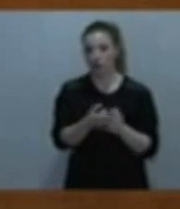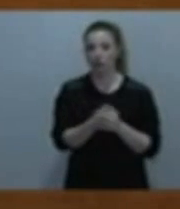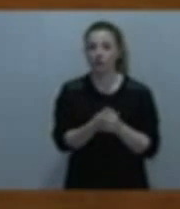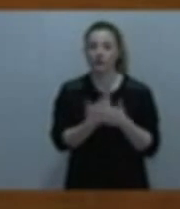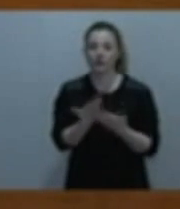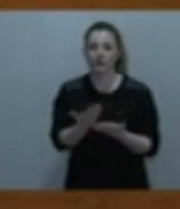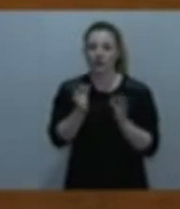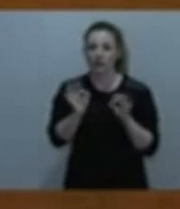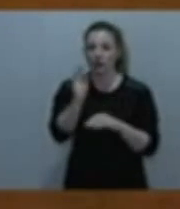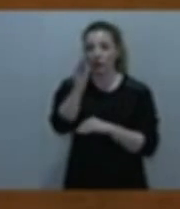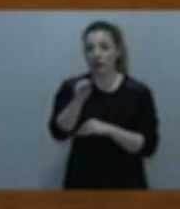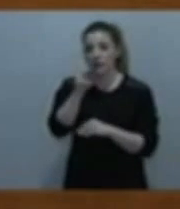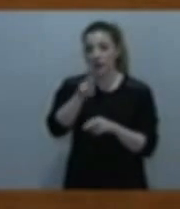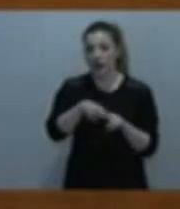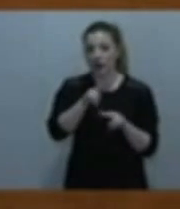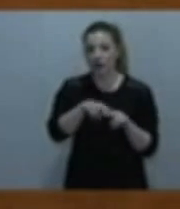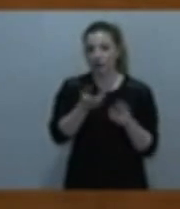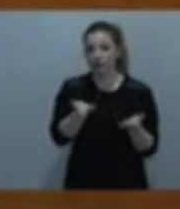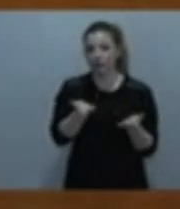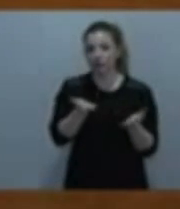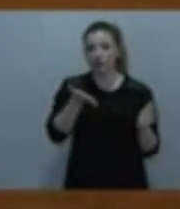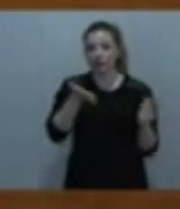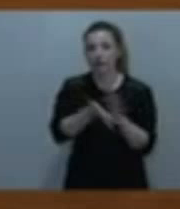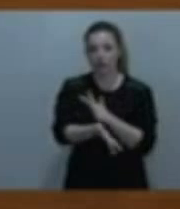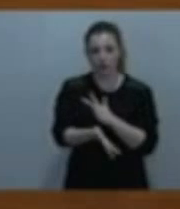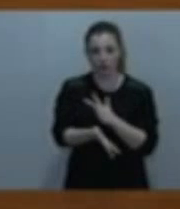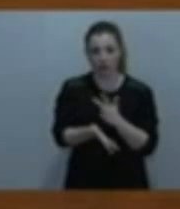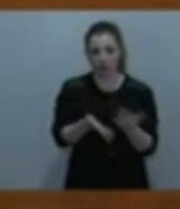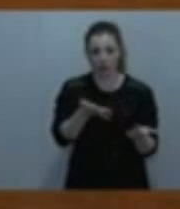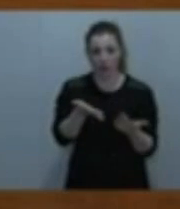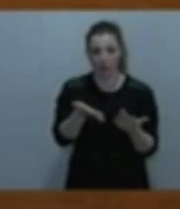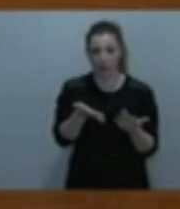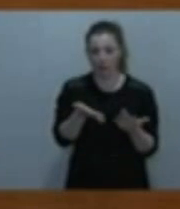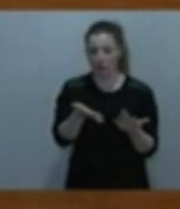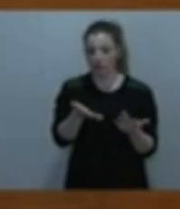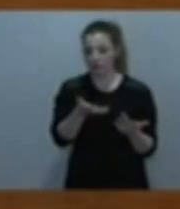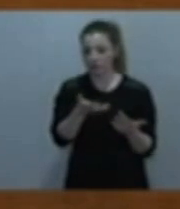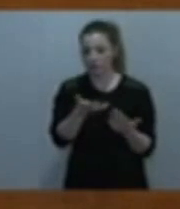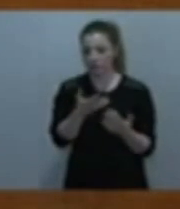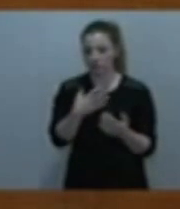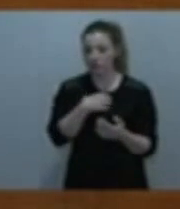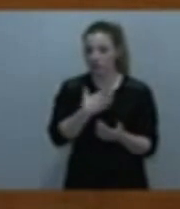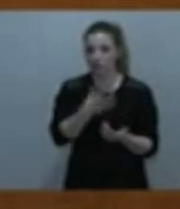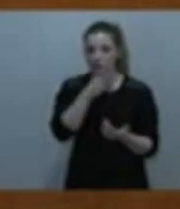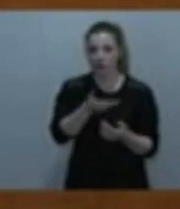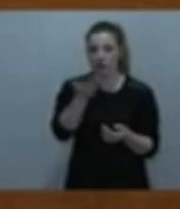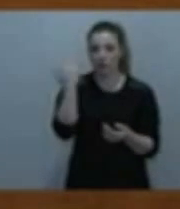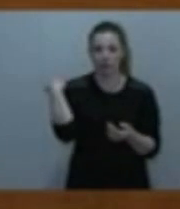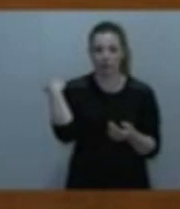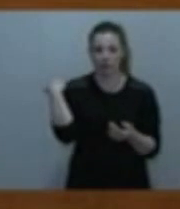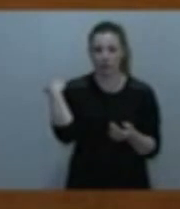Así, un cisne negro sería un suceso extremadamente improbable porque nada del pasado puede apuntar de forma